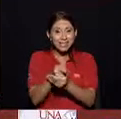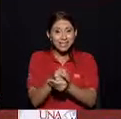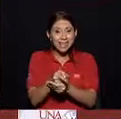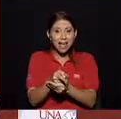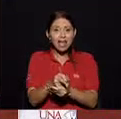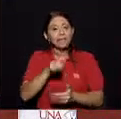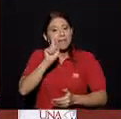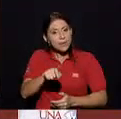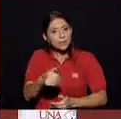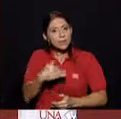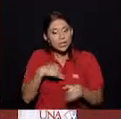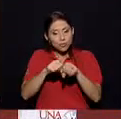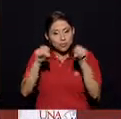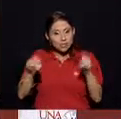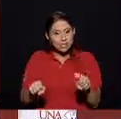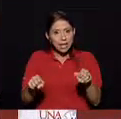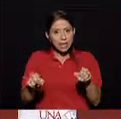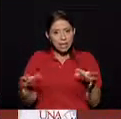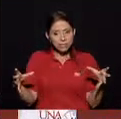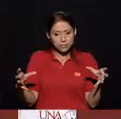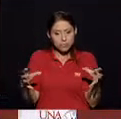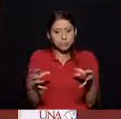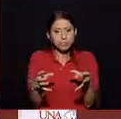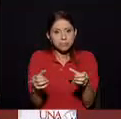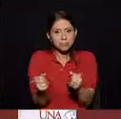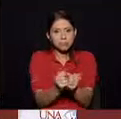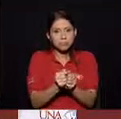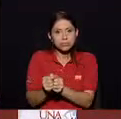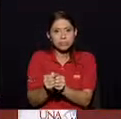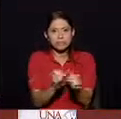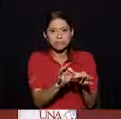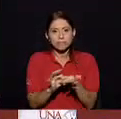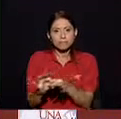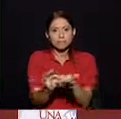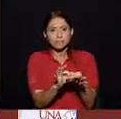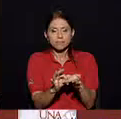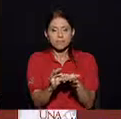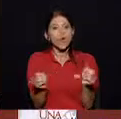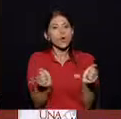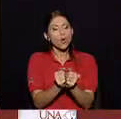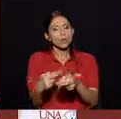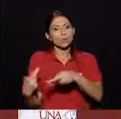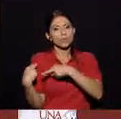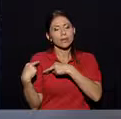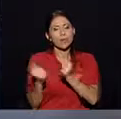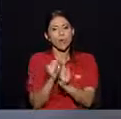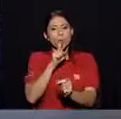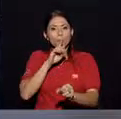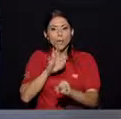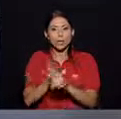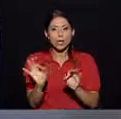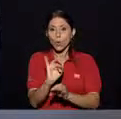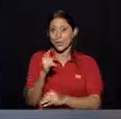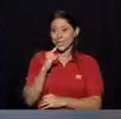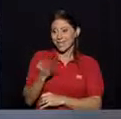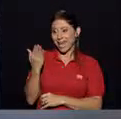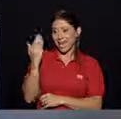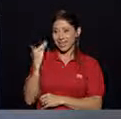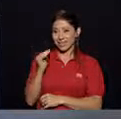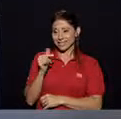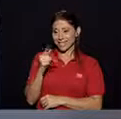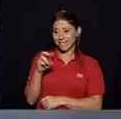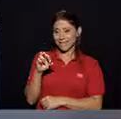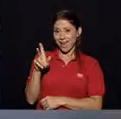y privados que se enteren de una situación de violencia están obligados a denunciar. Y así lo establece el artículo 49 del Código de la Niñez y la